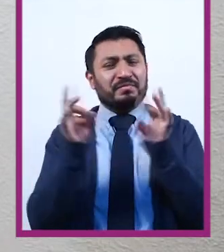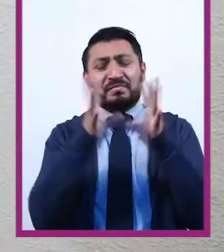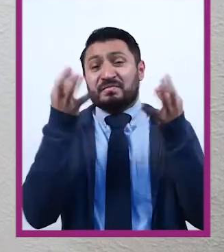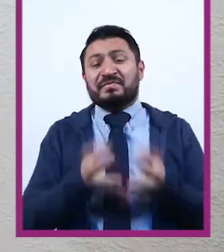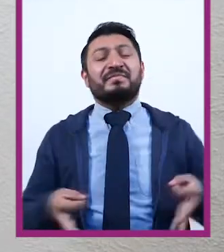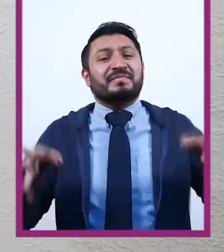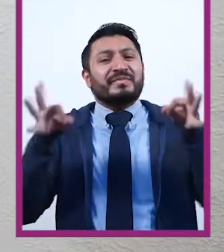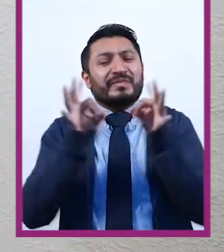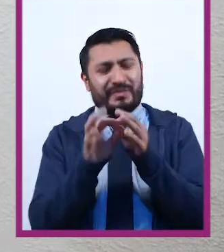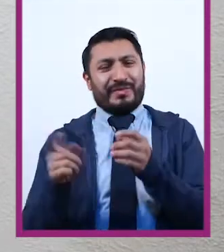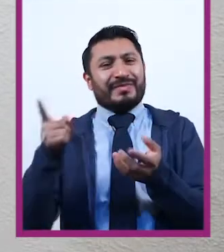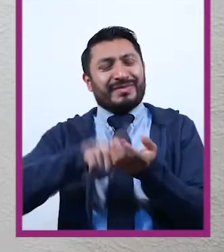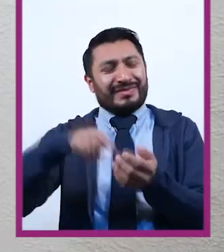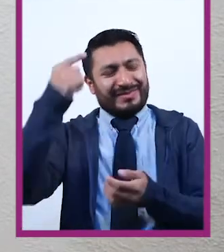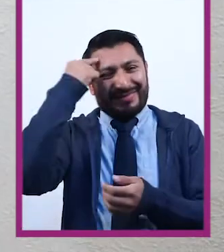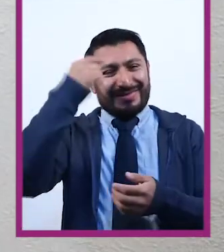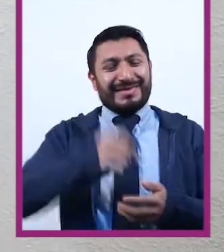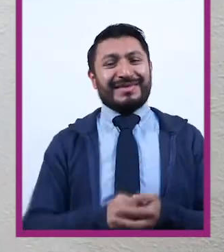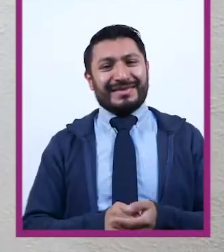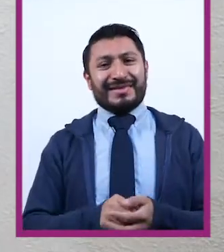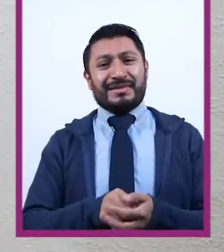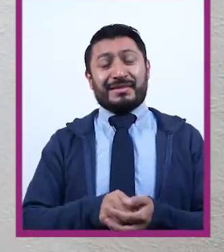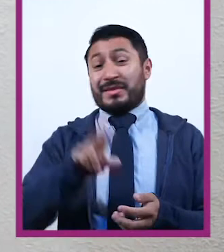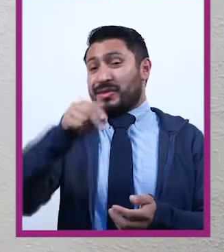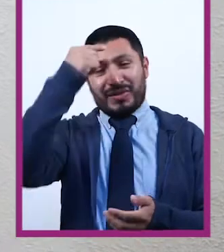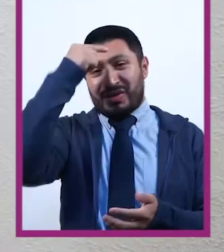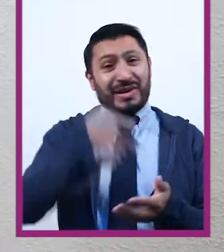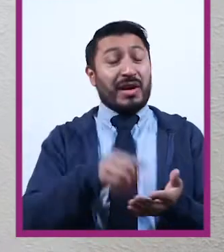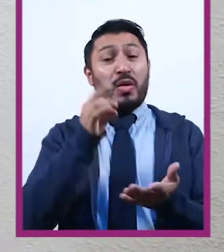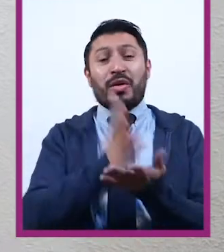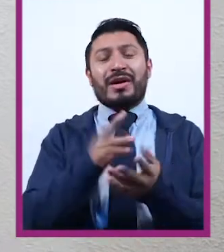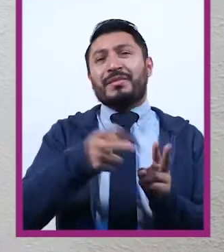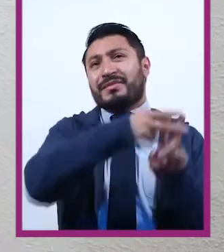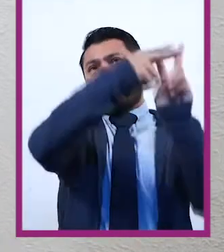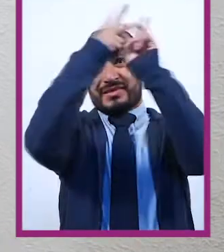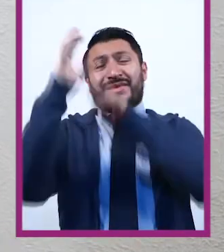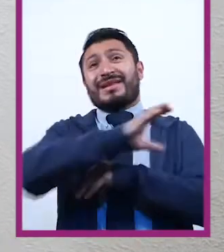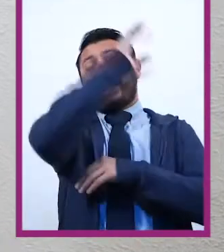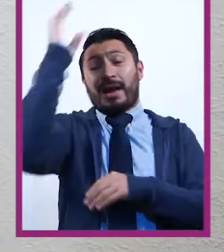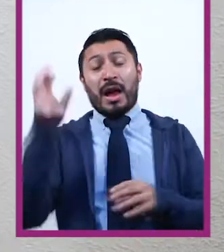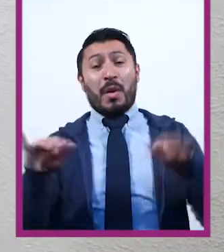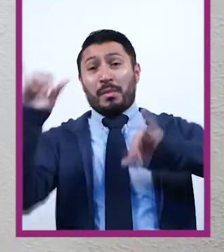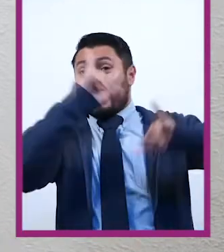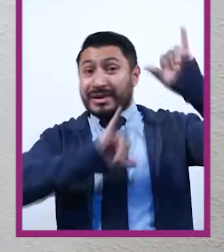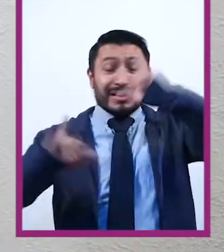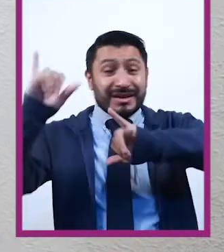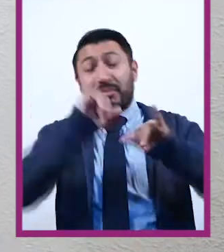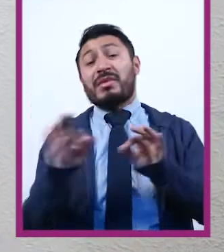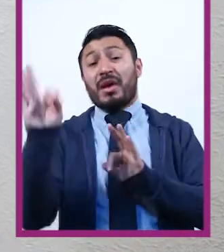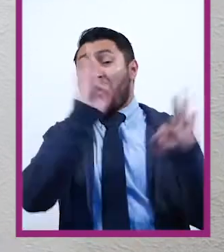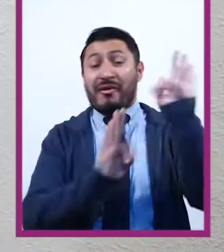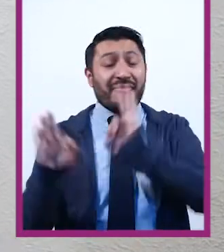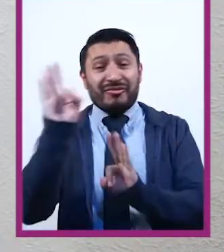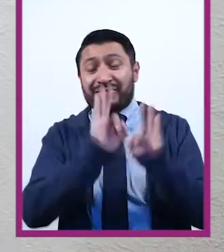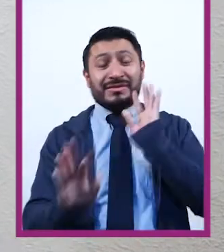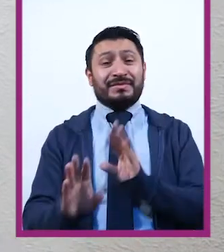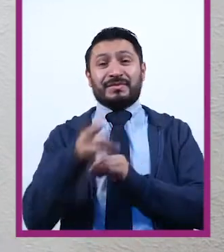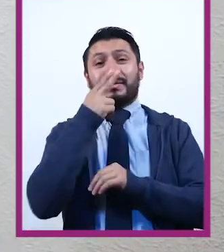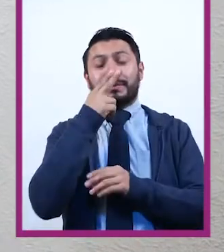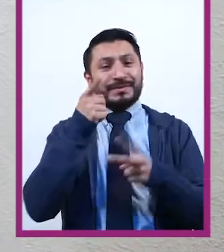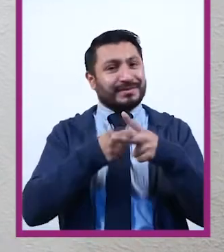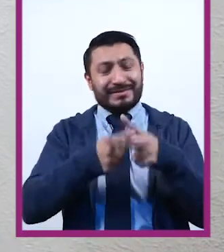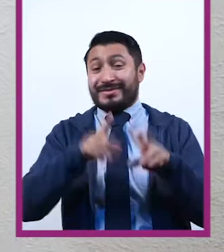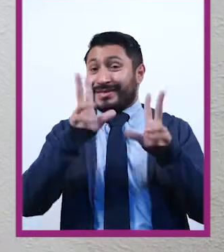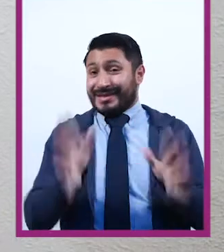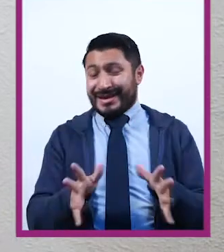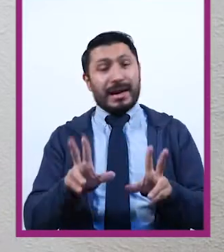evento importante que mueva nuestra conciencia? No creas que solo en astronomía, química o física se